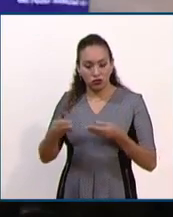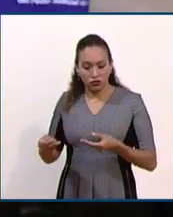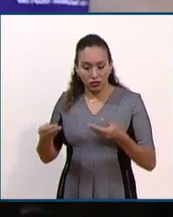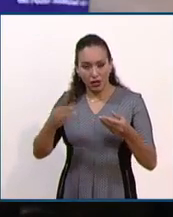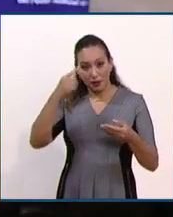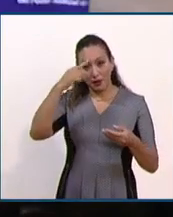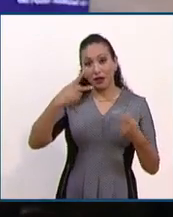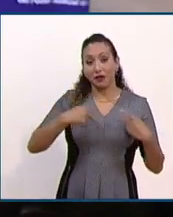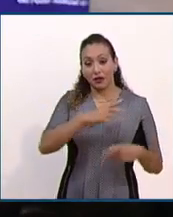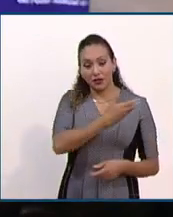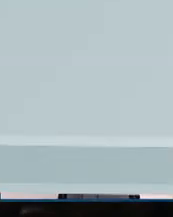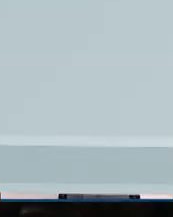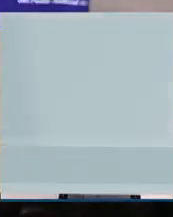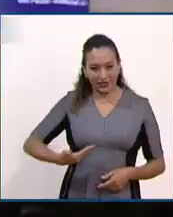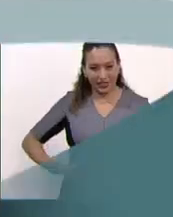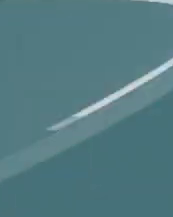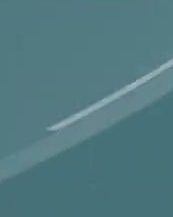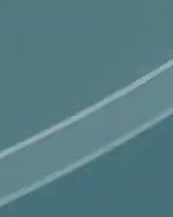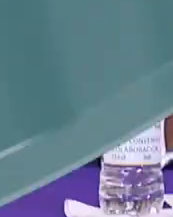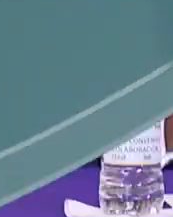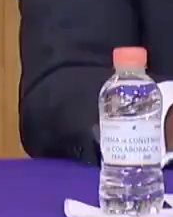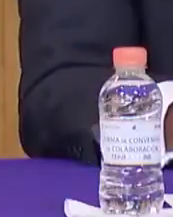triunfador.